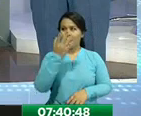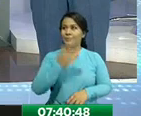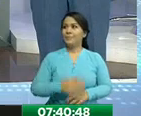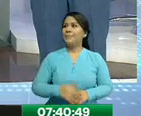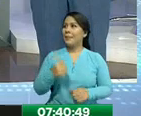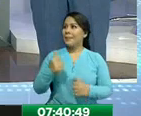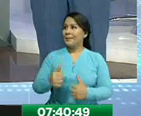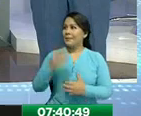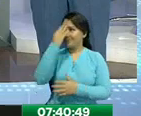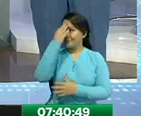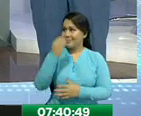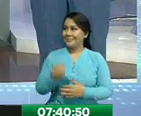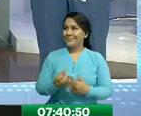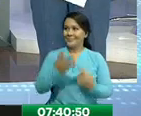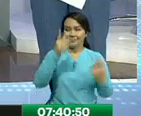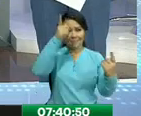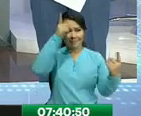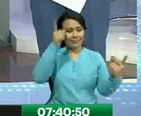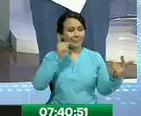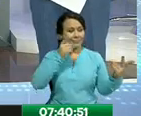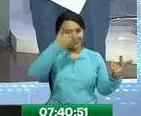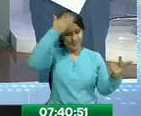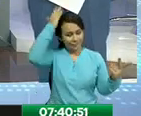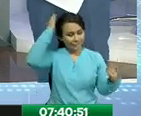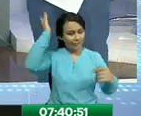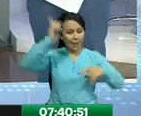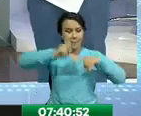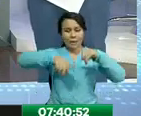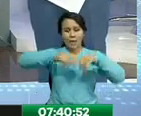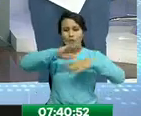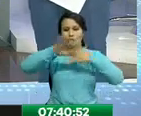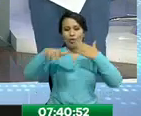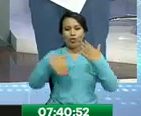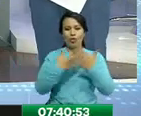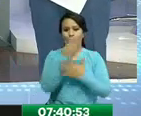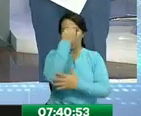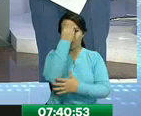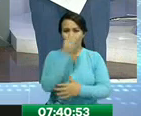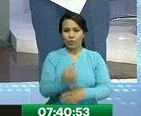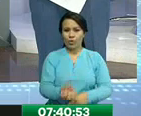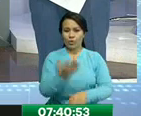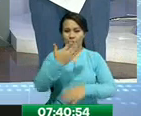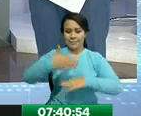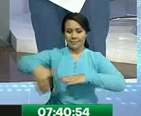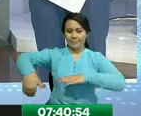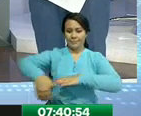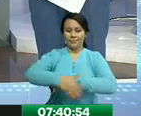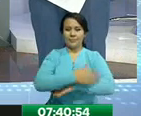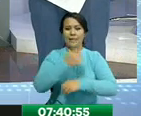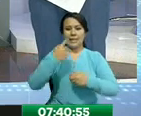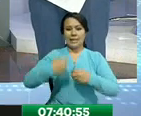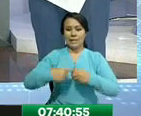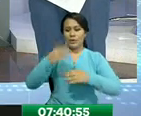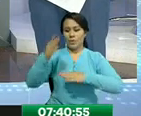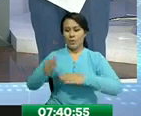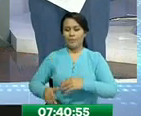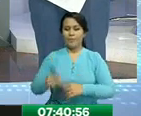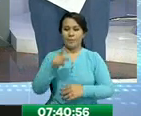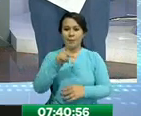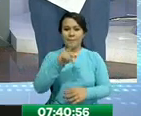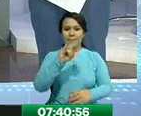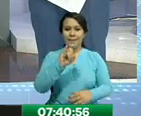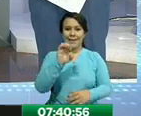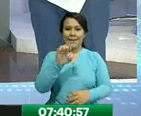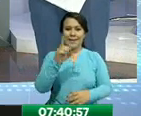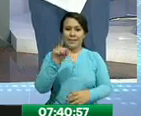Muy buen día, mi querida Luisa, José Luis y amigos. Les comento, me encuentro en la intersección de la avenida Quito y Piedrahíta, en